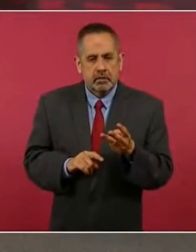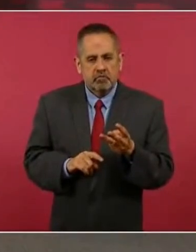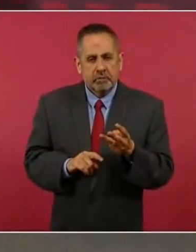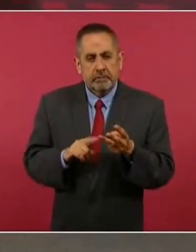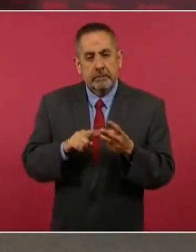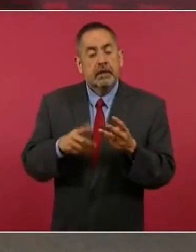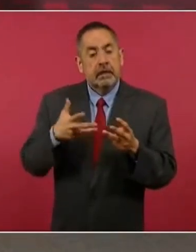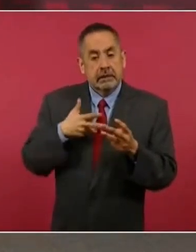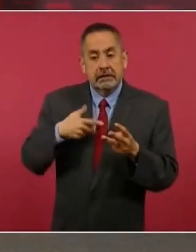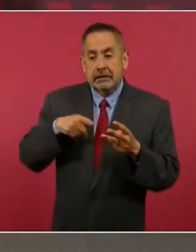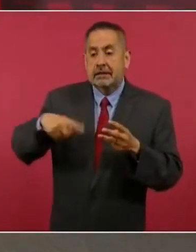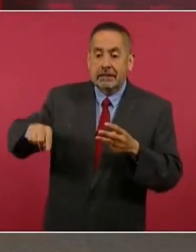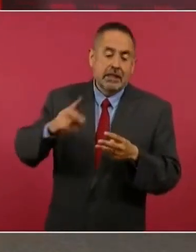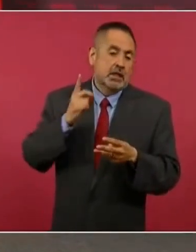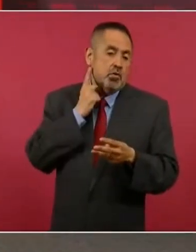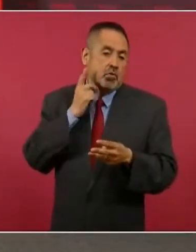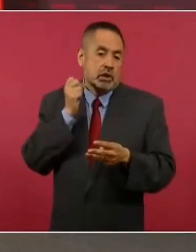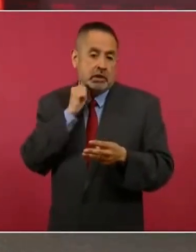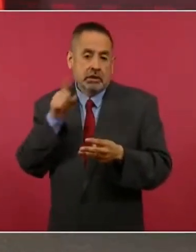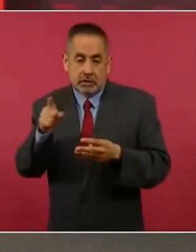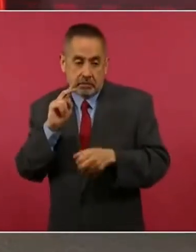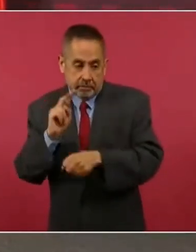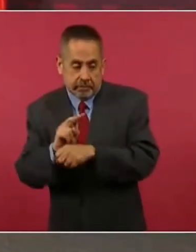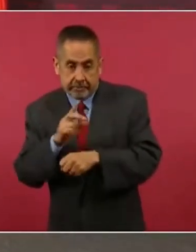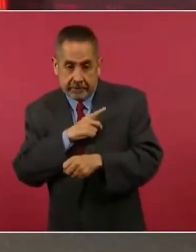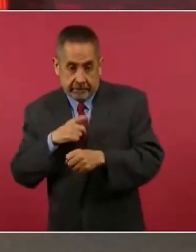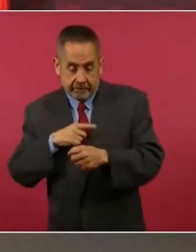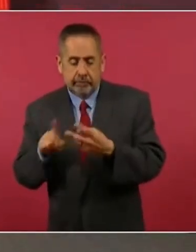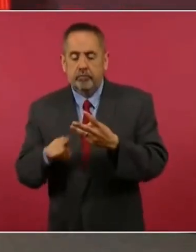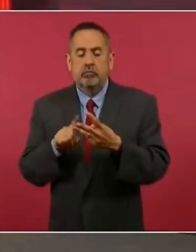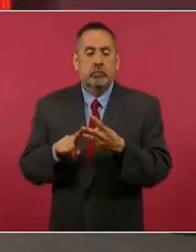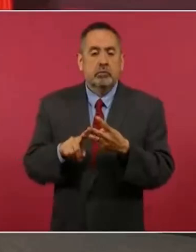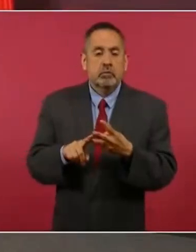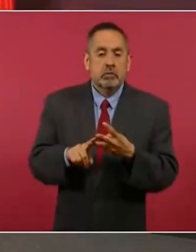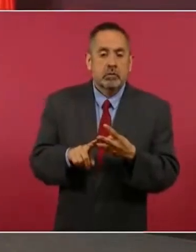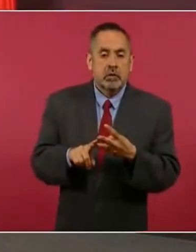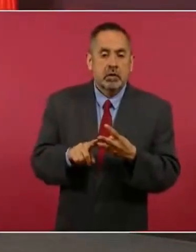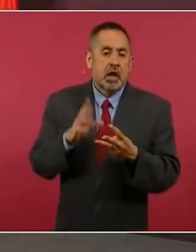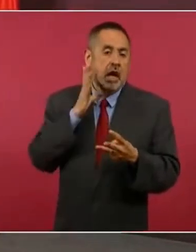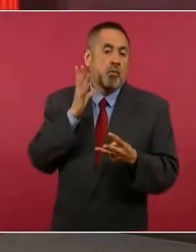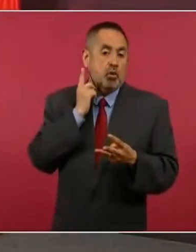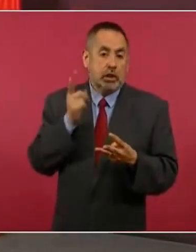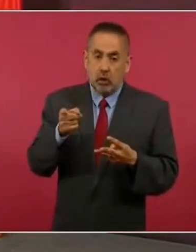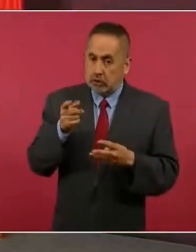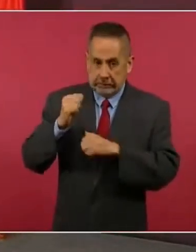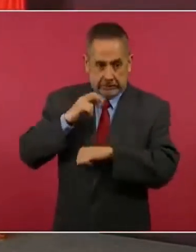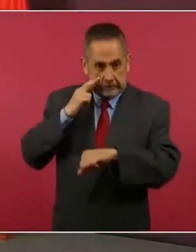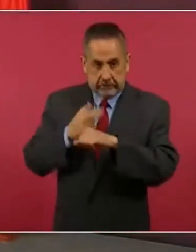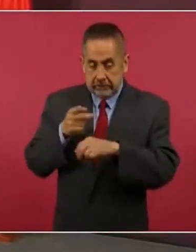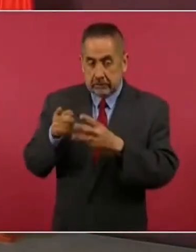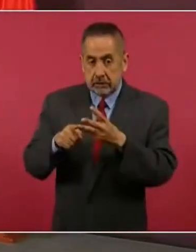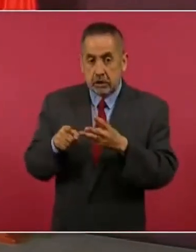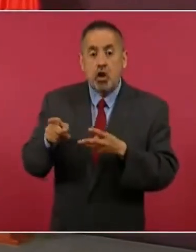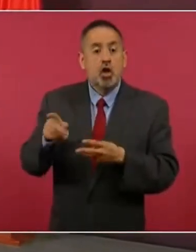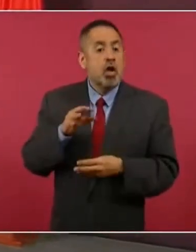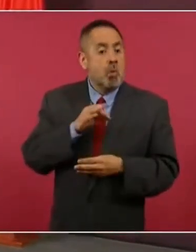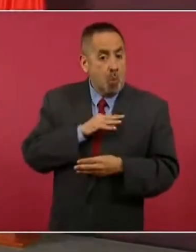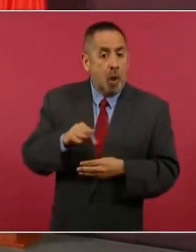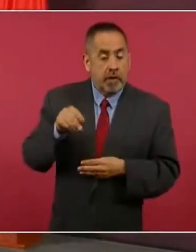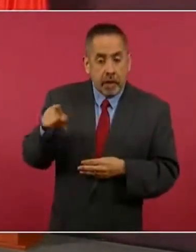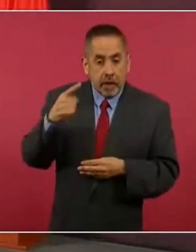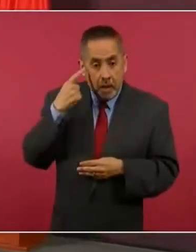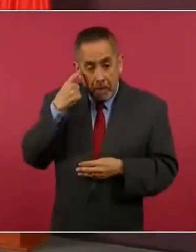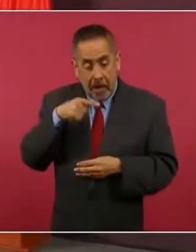Existe el legislativo, en particular la Cámara de Diputados, que tiene como